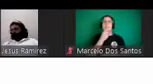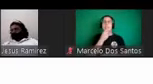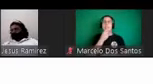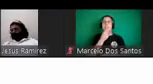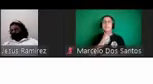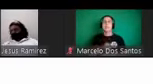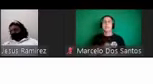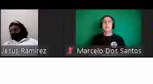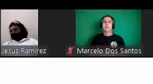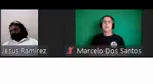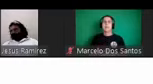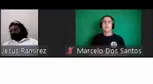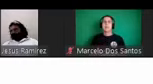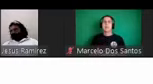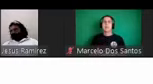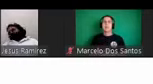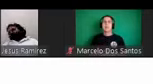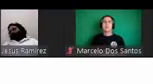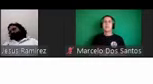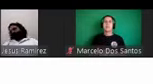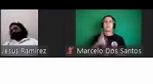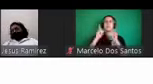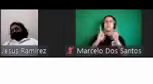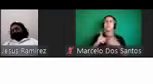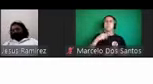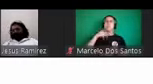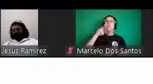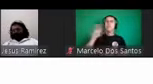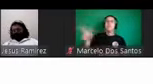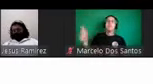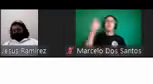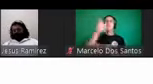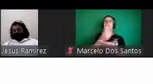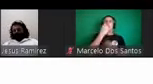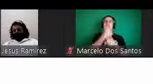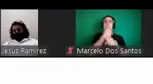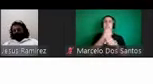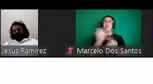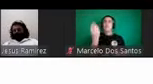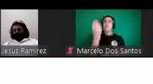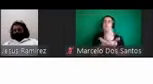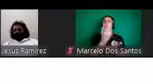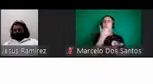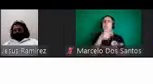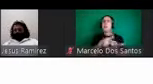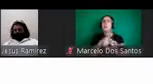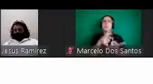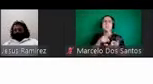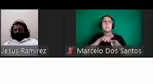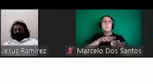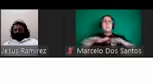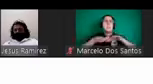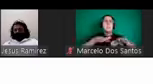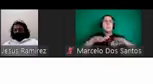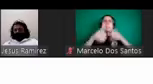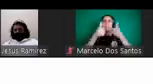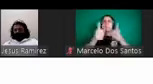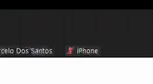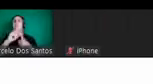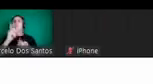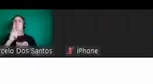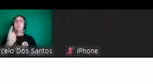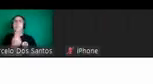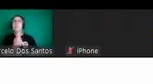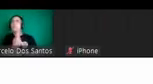la oportunidad de ver el desarrollo, el desempeño real de las personas. Hemos identificado varias situaciones que sabemos que